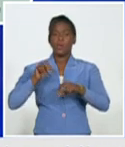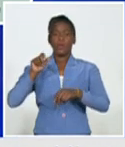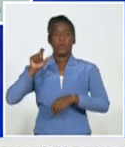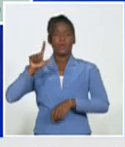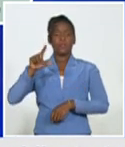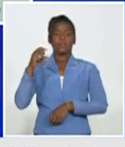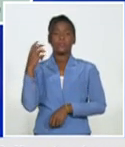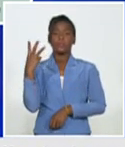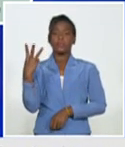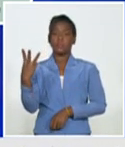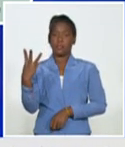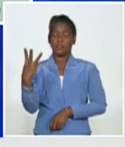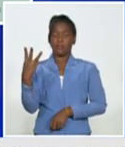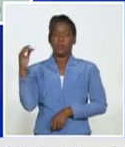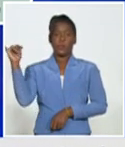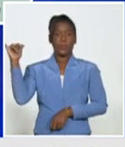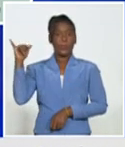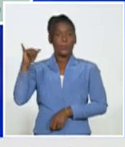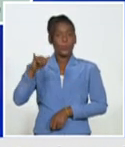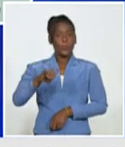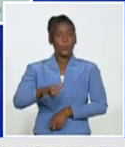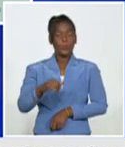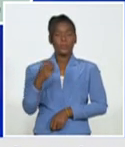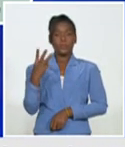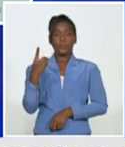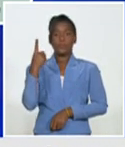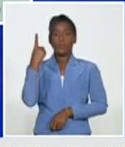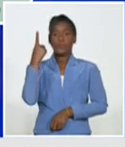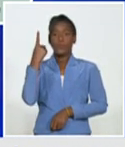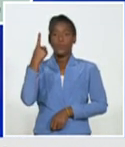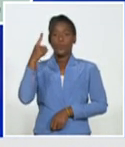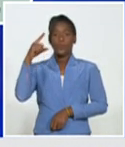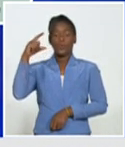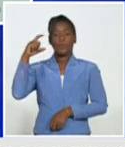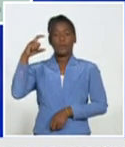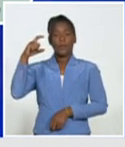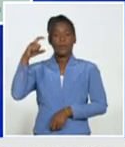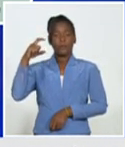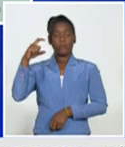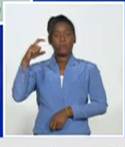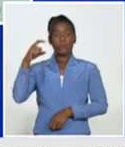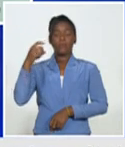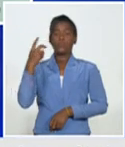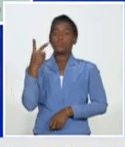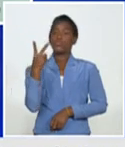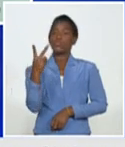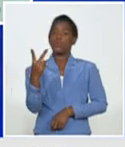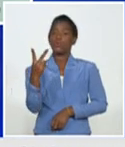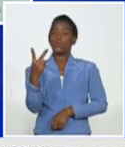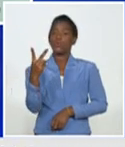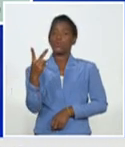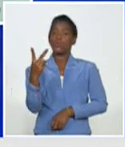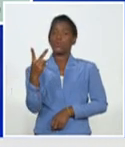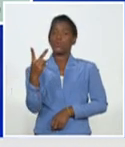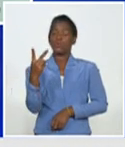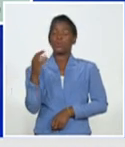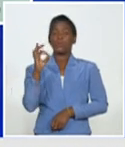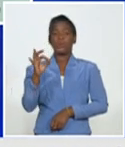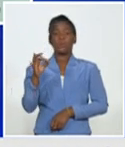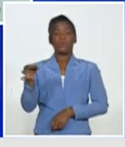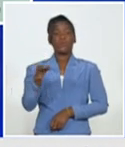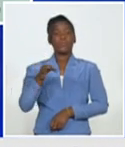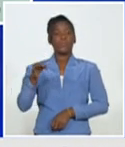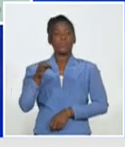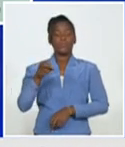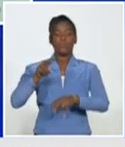casos importados, 1 de Cacocún y 2 del municipio Holguín,